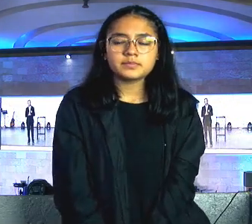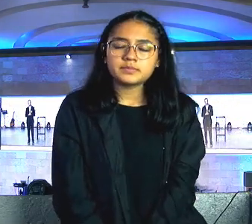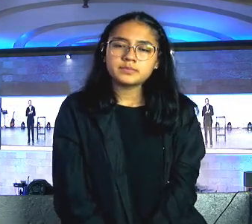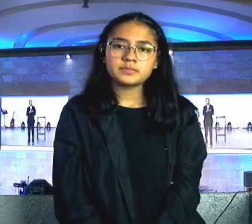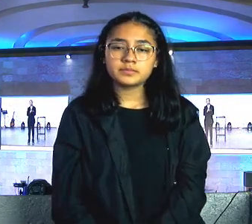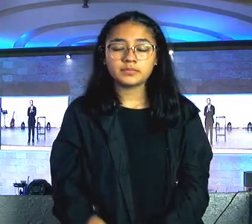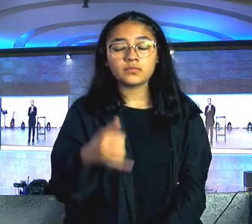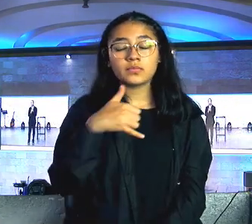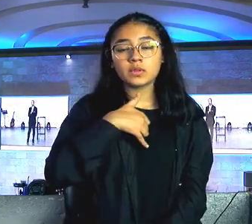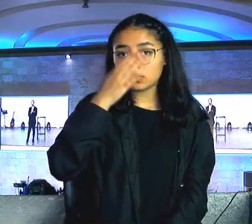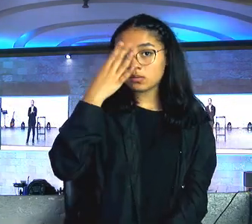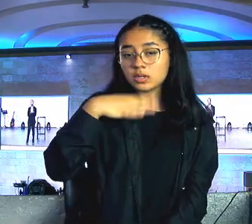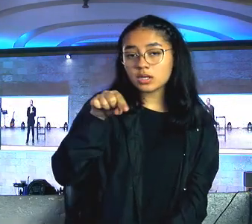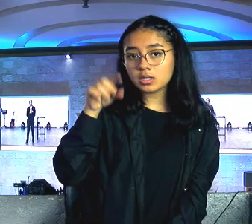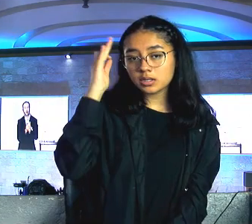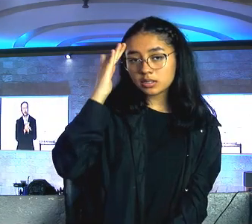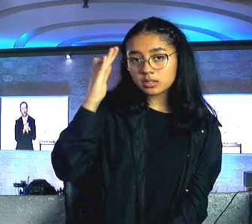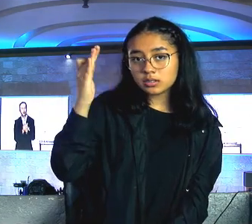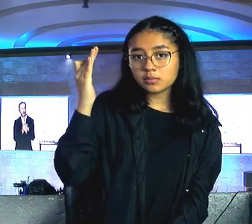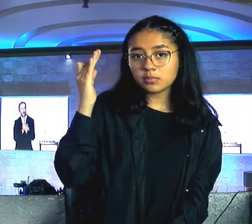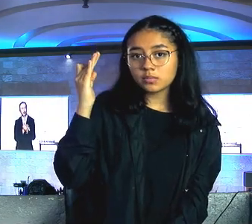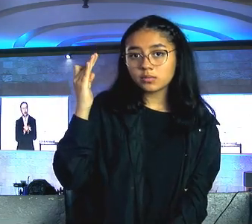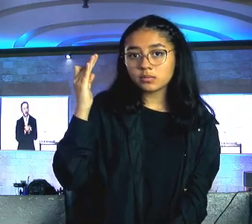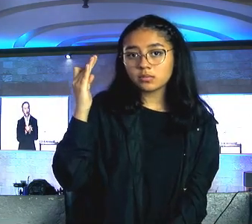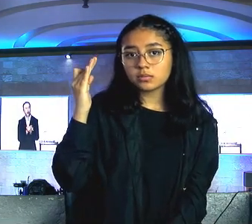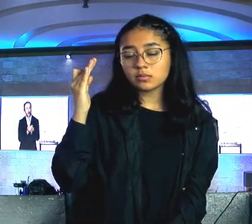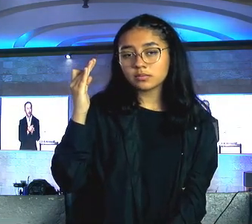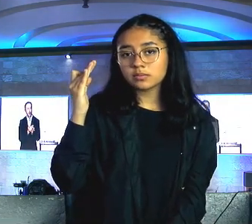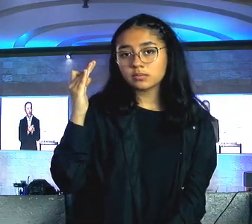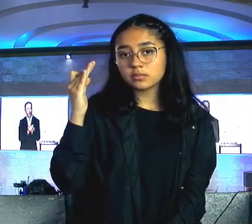Yo sé que en este momento